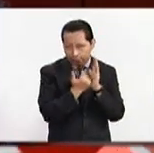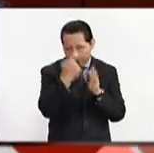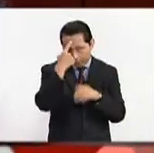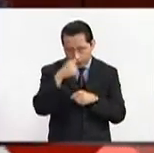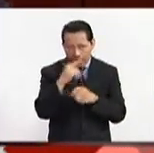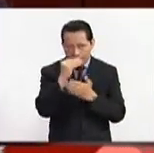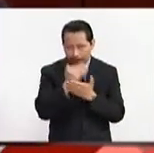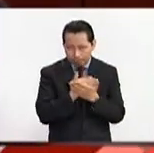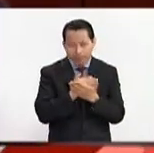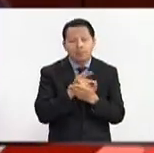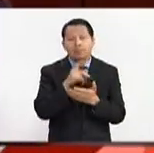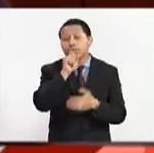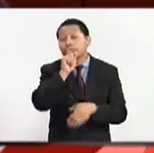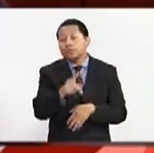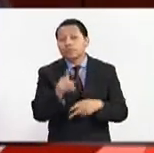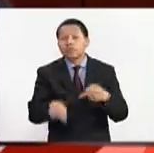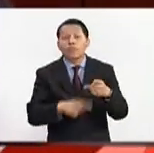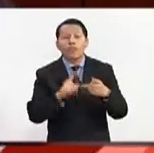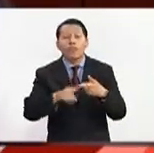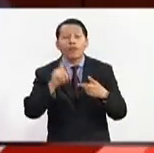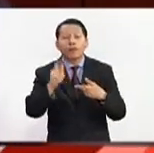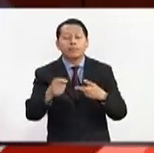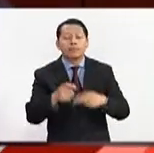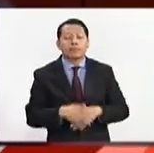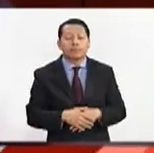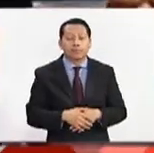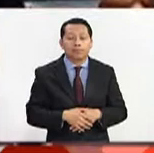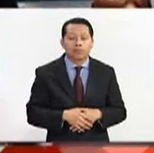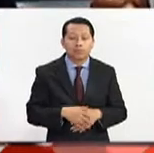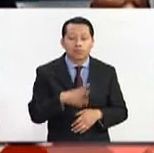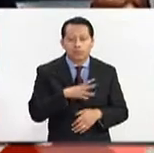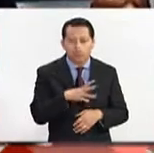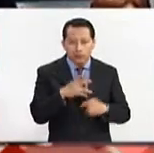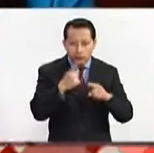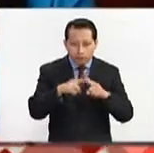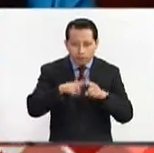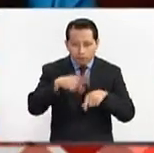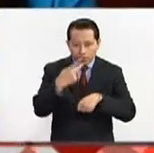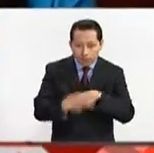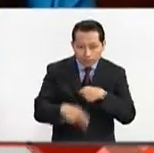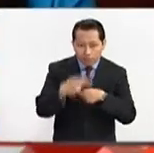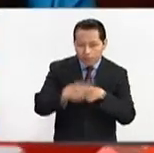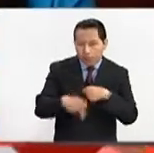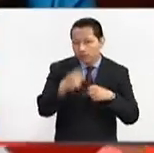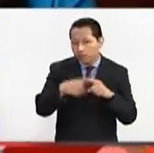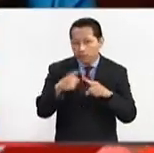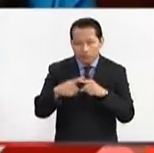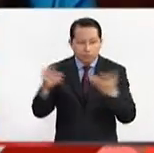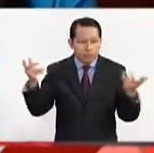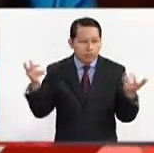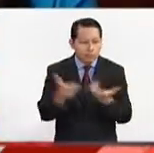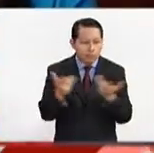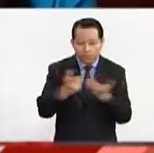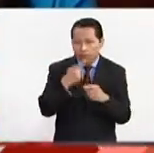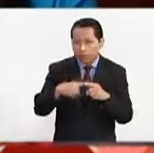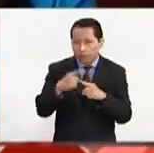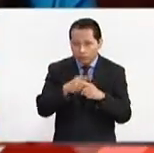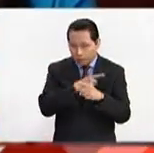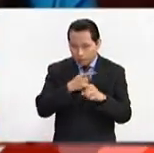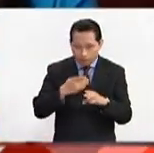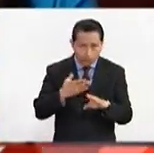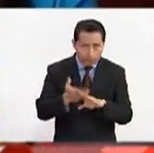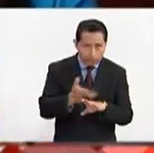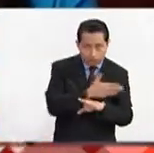riesgos establecen pues todos esos diferentes niveles de peligro, de riesgo que existen y que deben